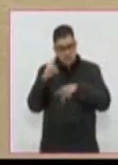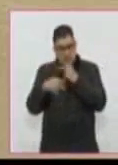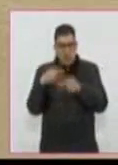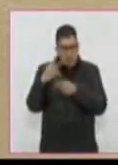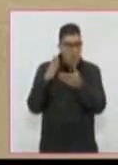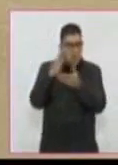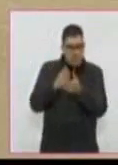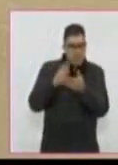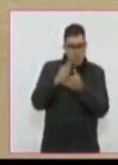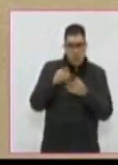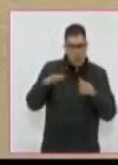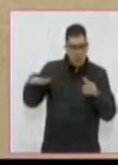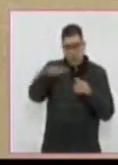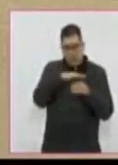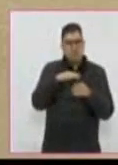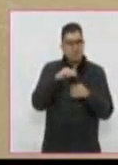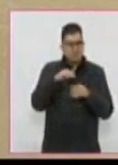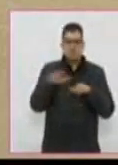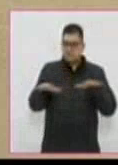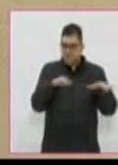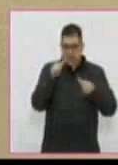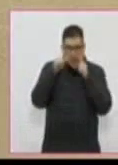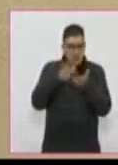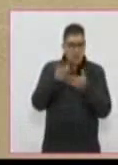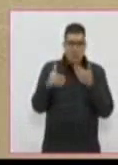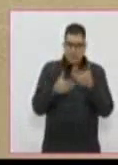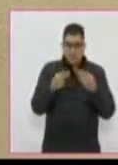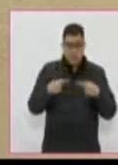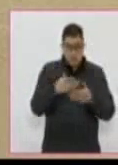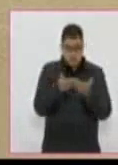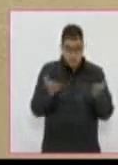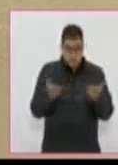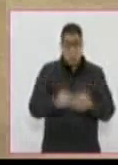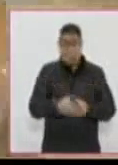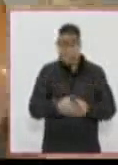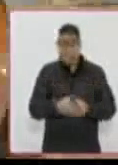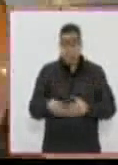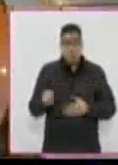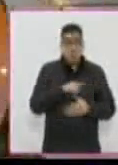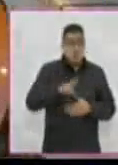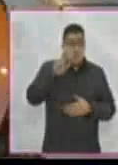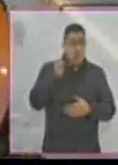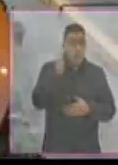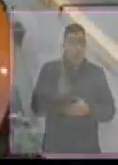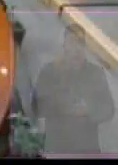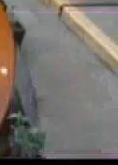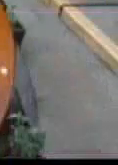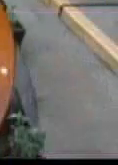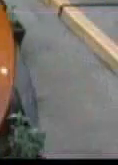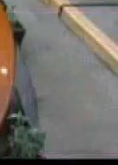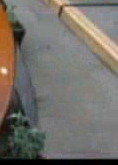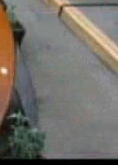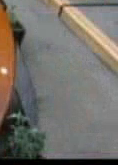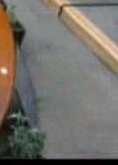ese partido. Entonces, pues no tuvimos mayoría, en ese caso es el único que pasó, ya les digo, contra mi